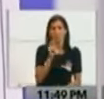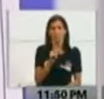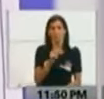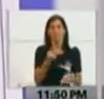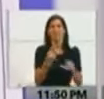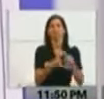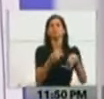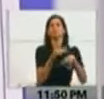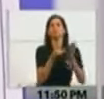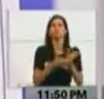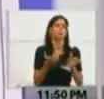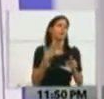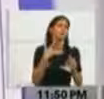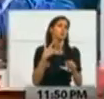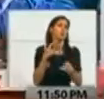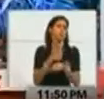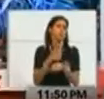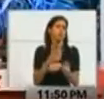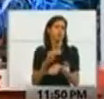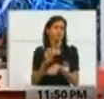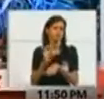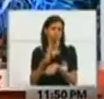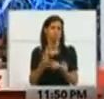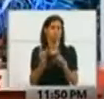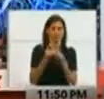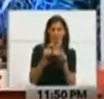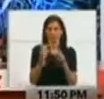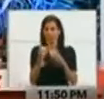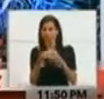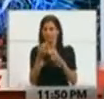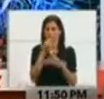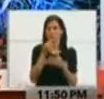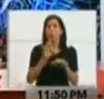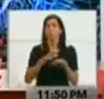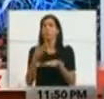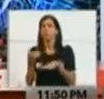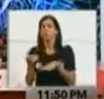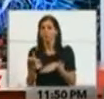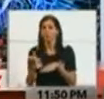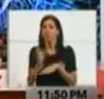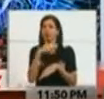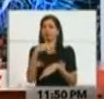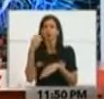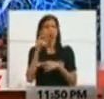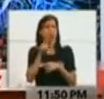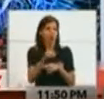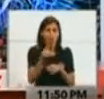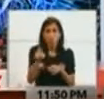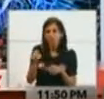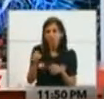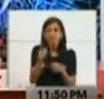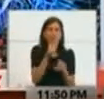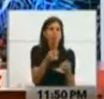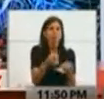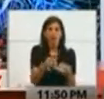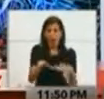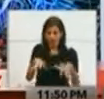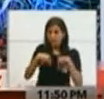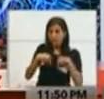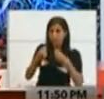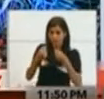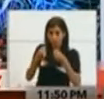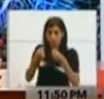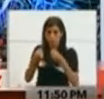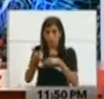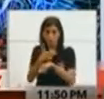Capriles dijo que iba a sacar su lista por los que estaban recibiendo plata del gobierno, ¿ah? ¿Eh? Todavía estamos esperando esa lista, se le